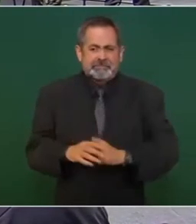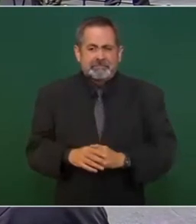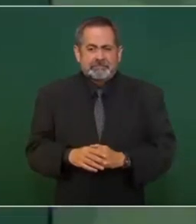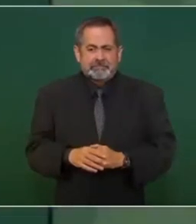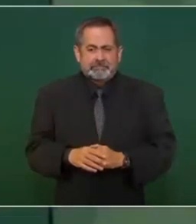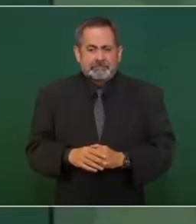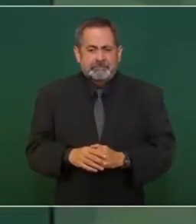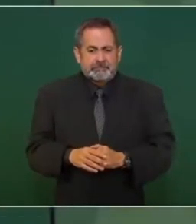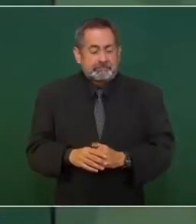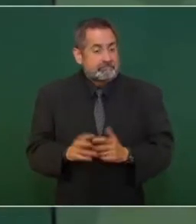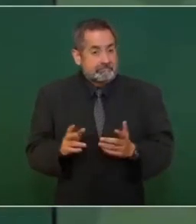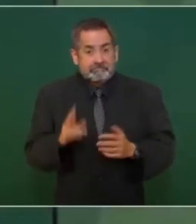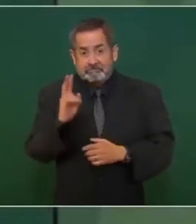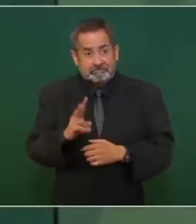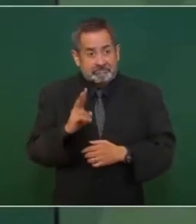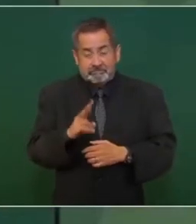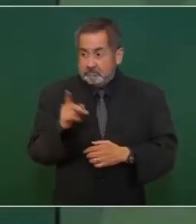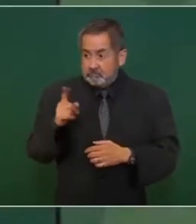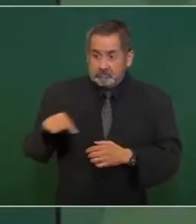¿Qué sería